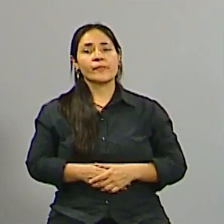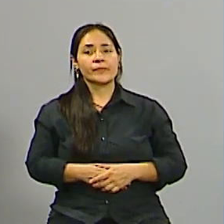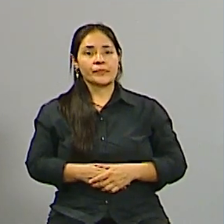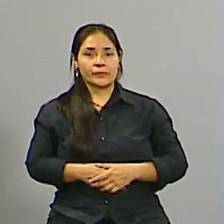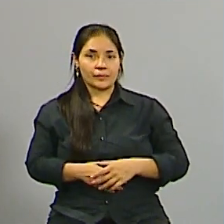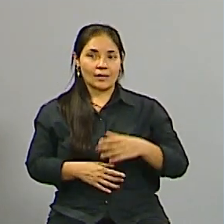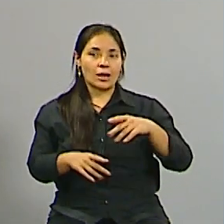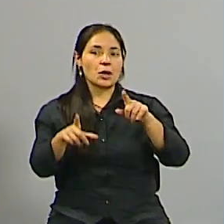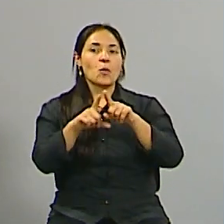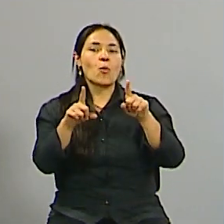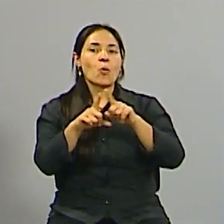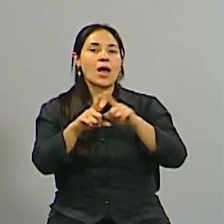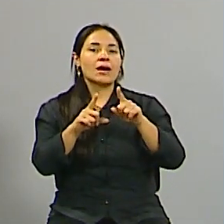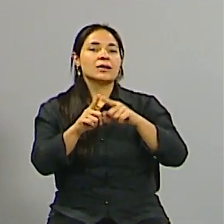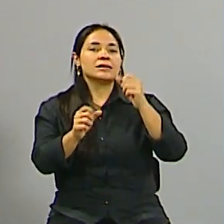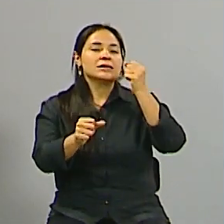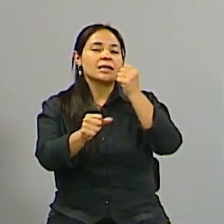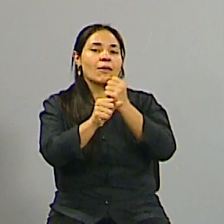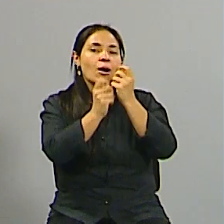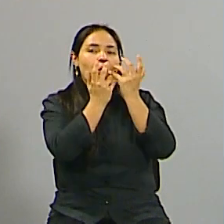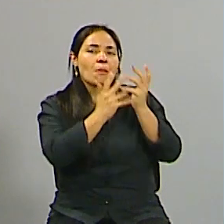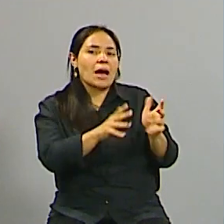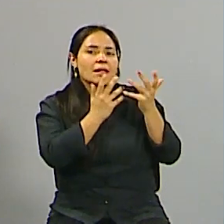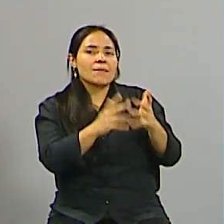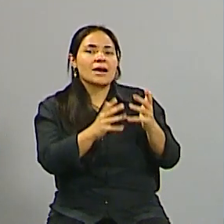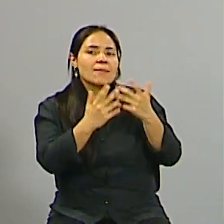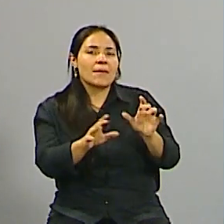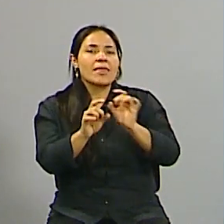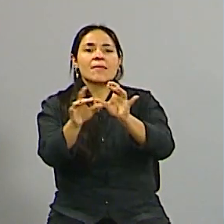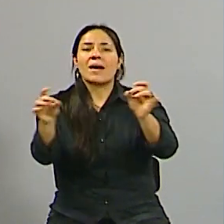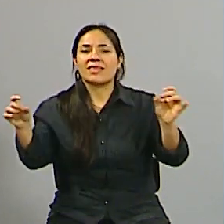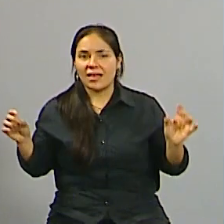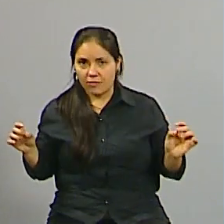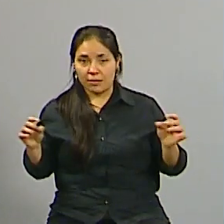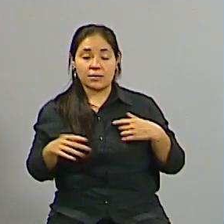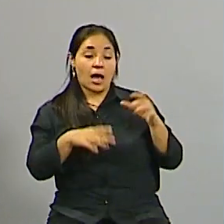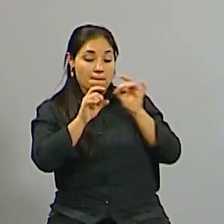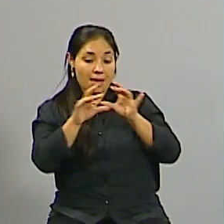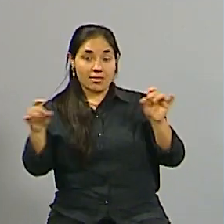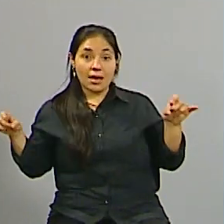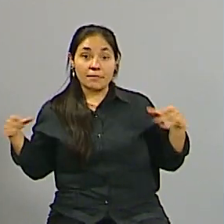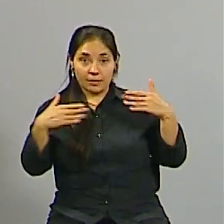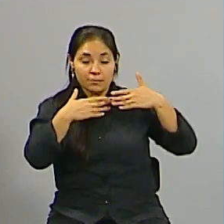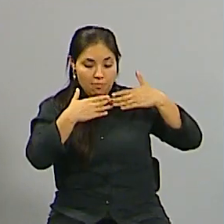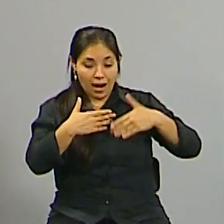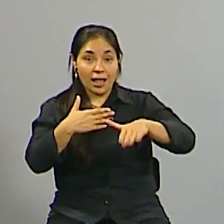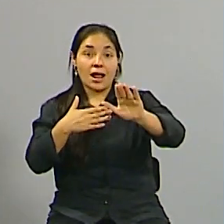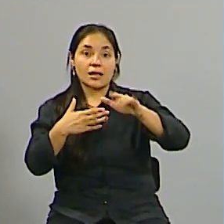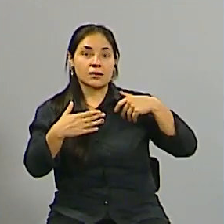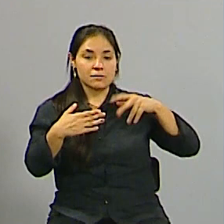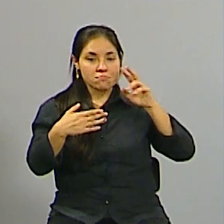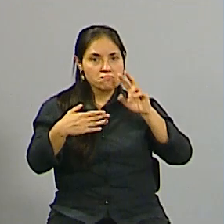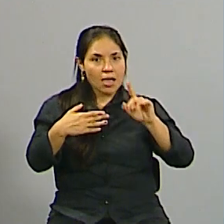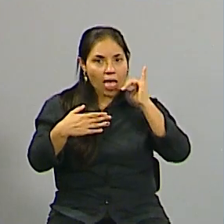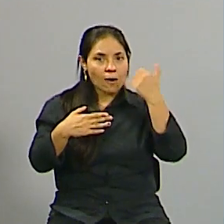la caída de la ocupación y del empleo durante la pandemia. Es decir, si uno mira desde la pandemia en adelante, hay efectivamente una